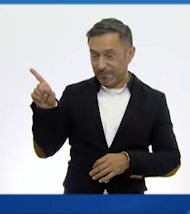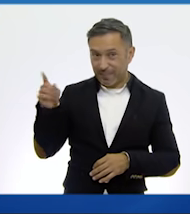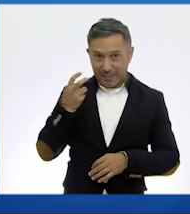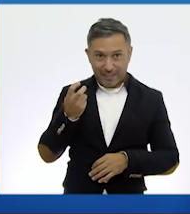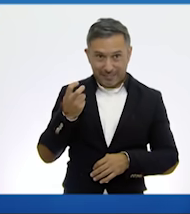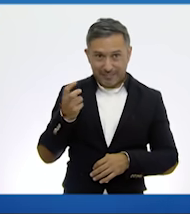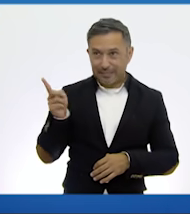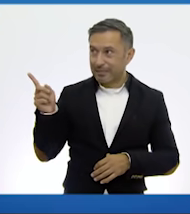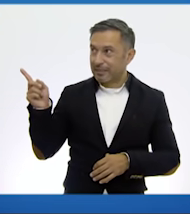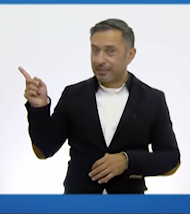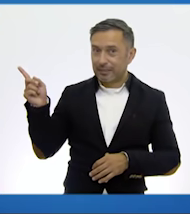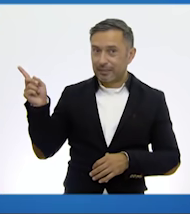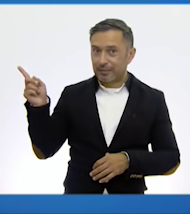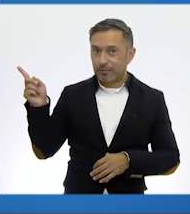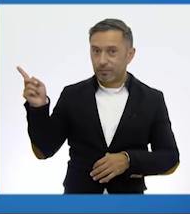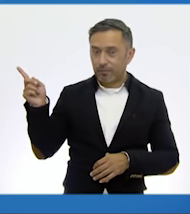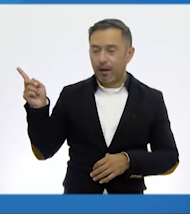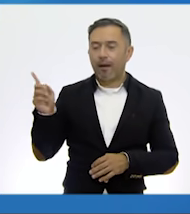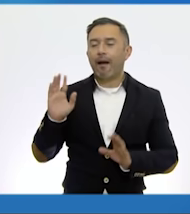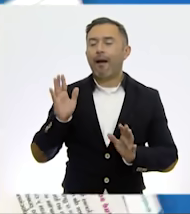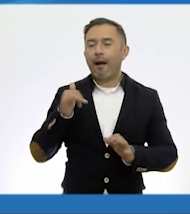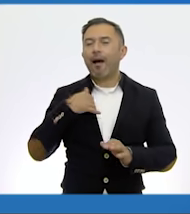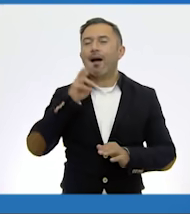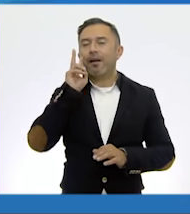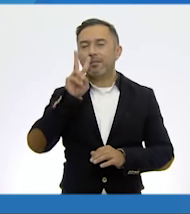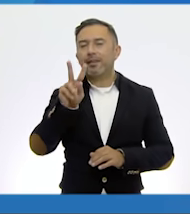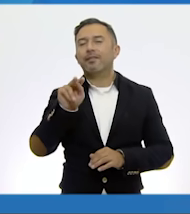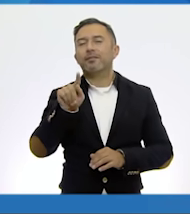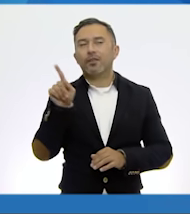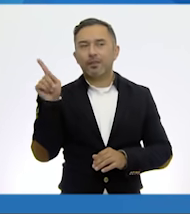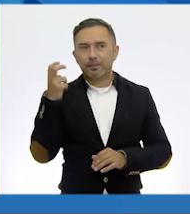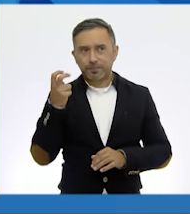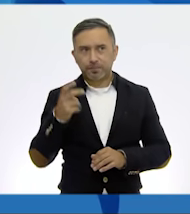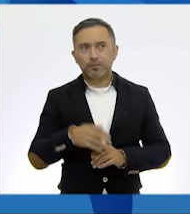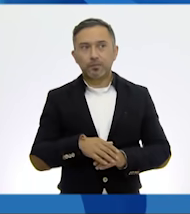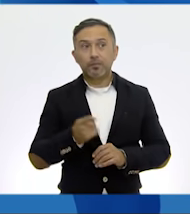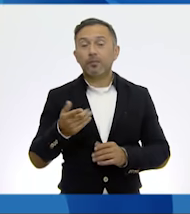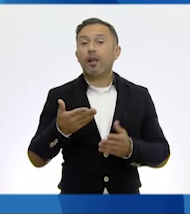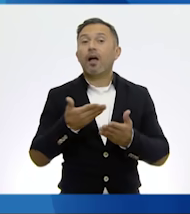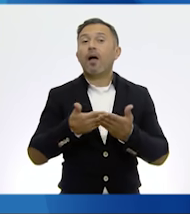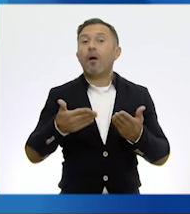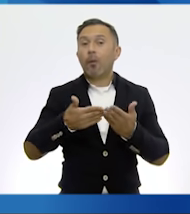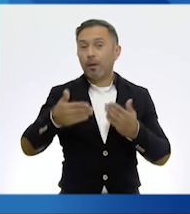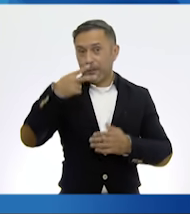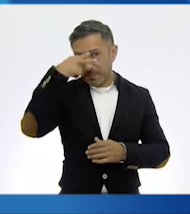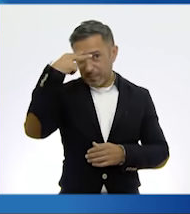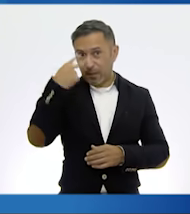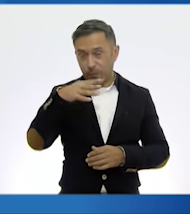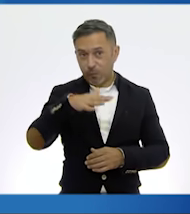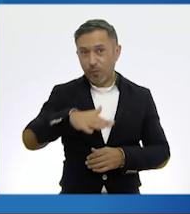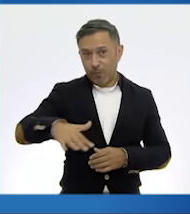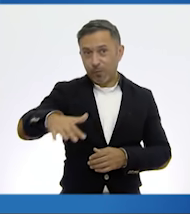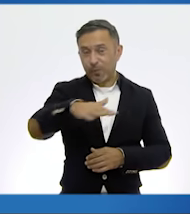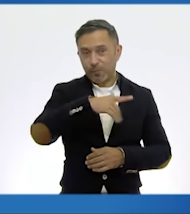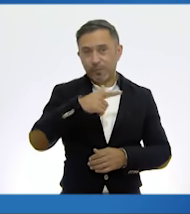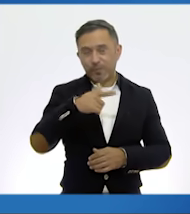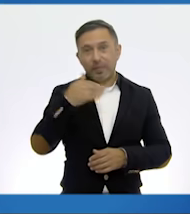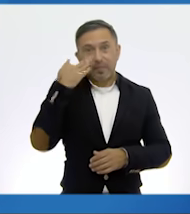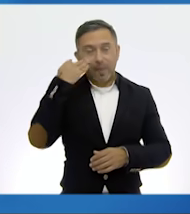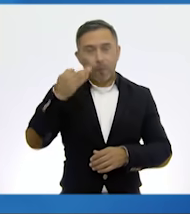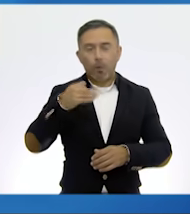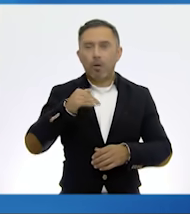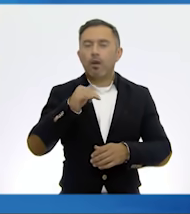pantalla. Ok. Recordemos también un poquito que actualmente en México está terminando la temporada de